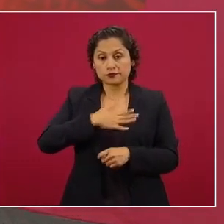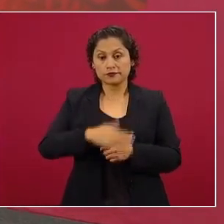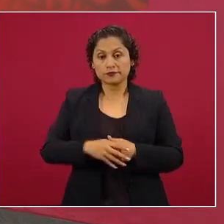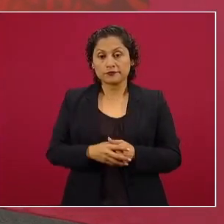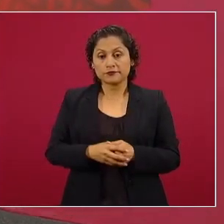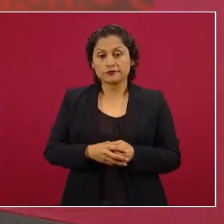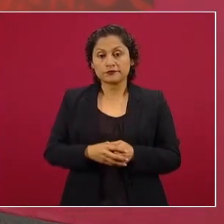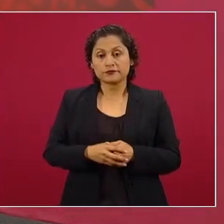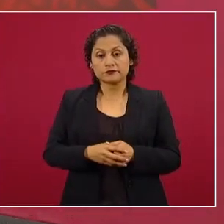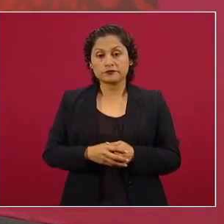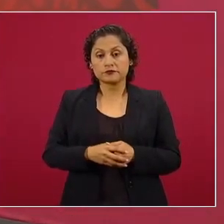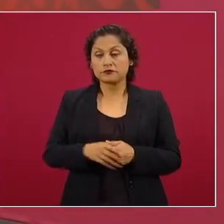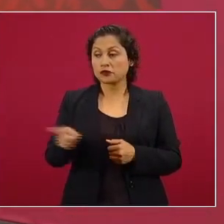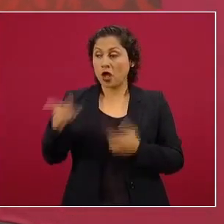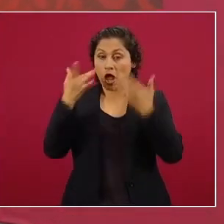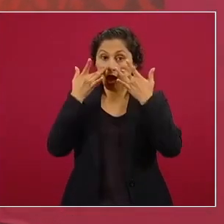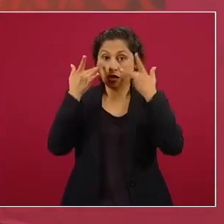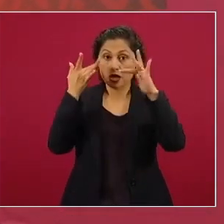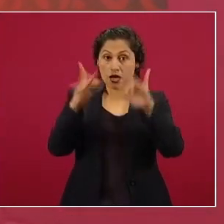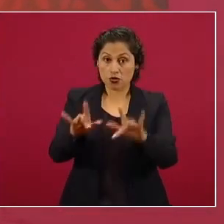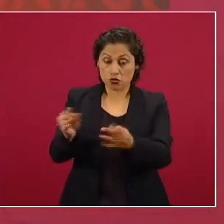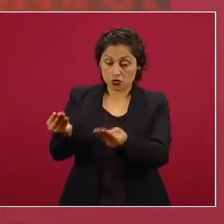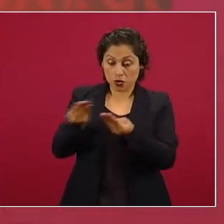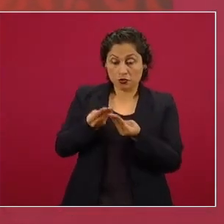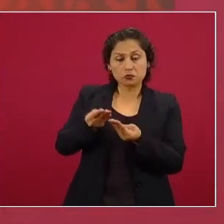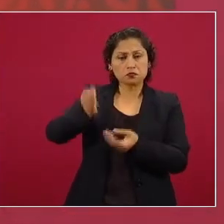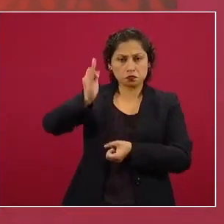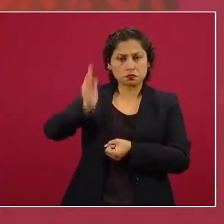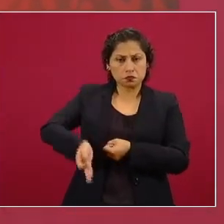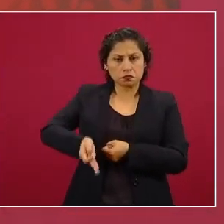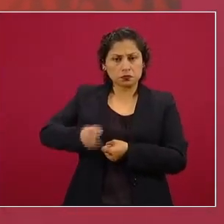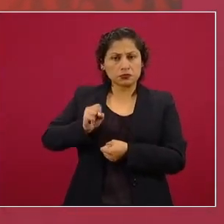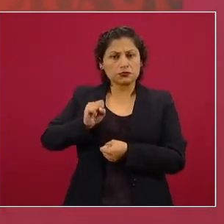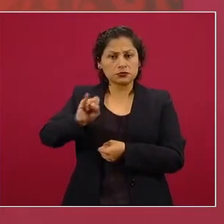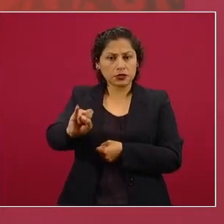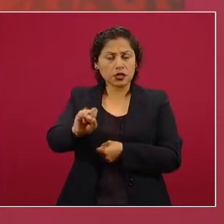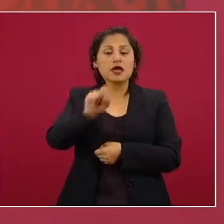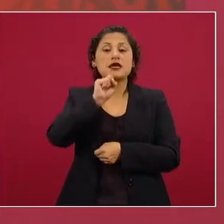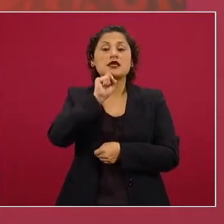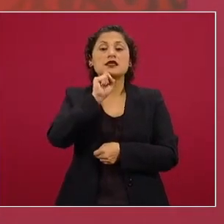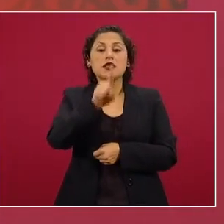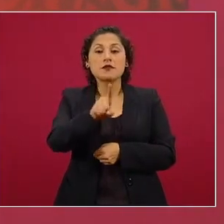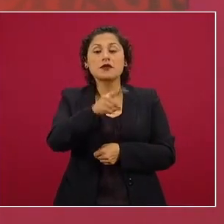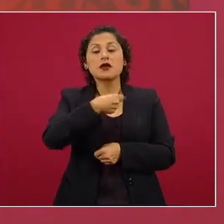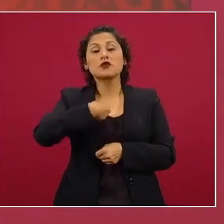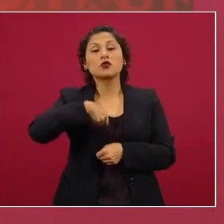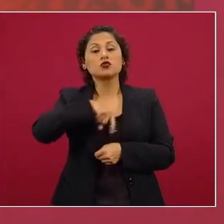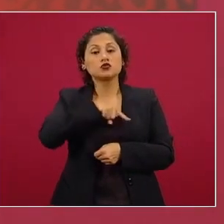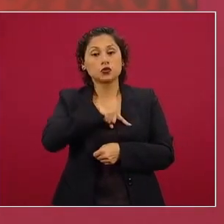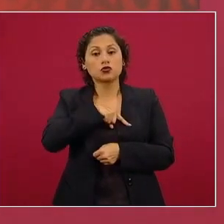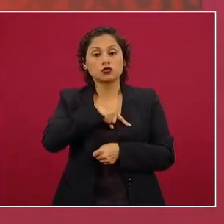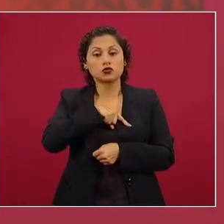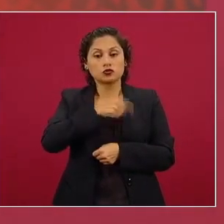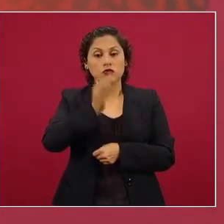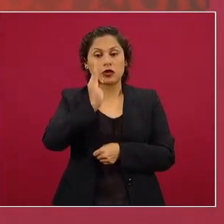se acepta de que los sindicatos